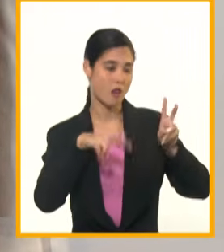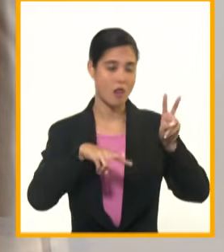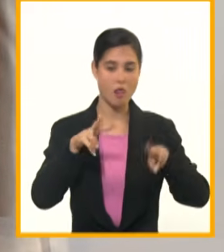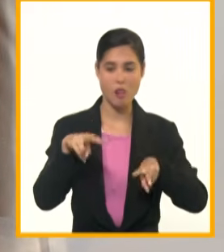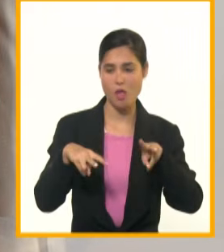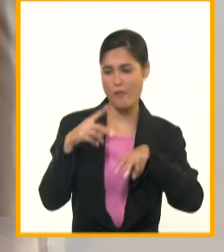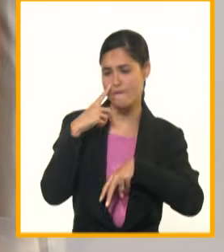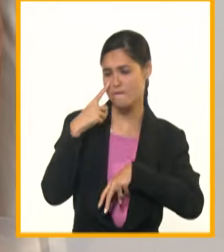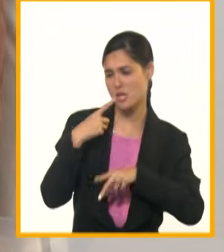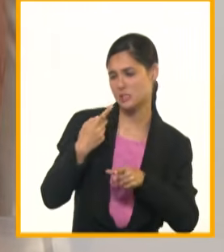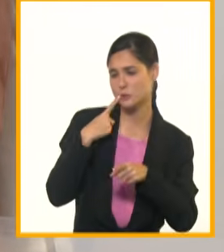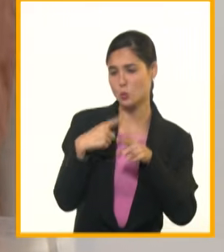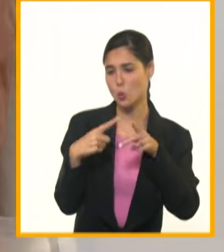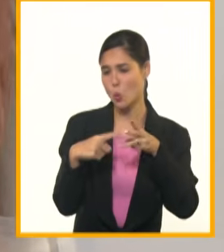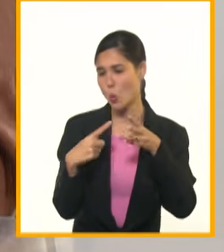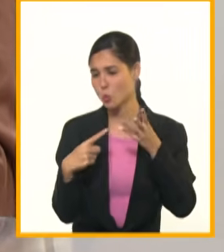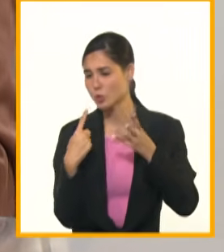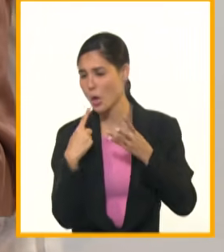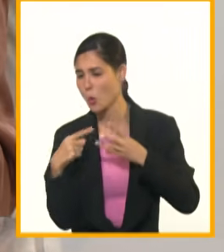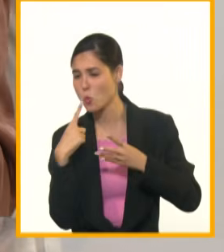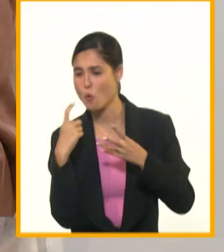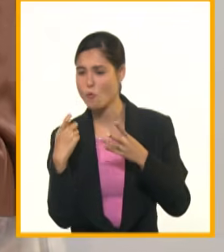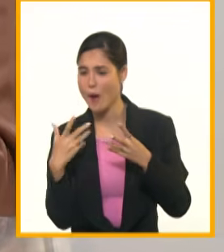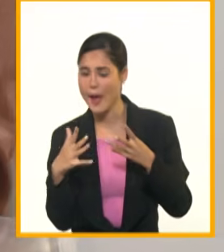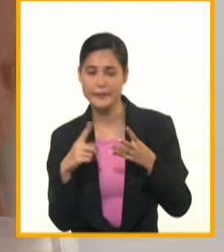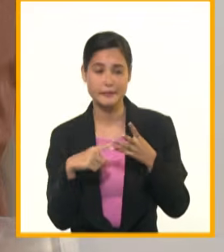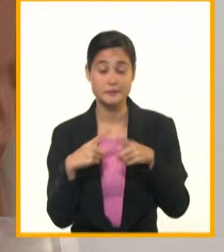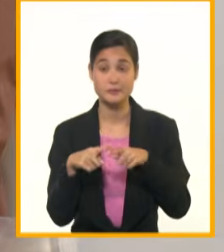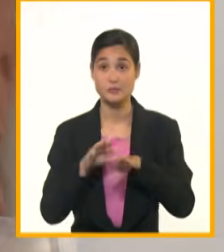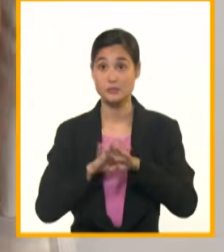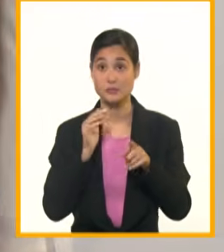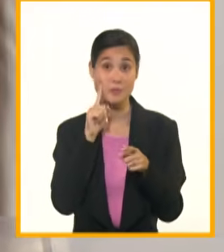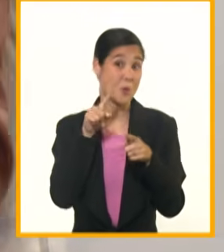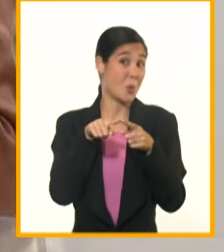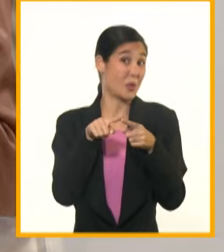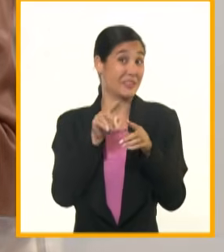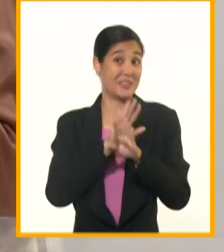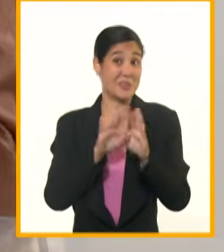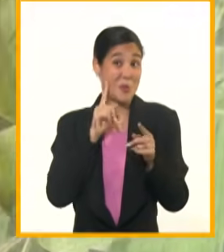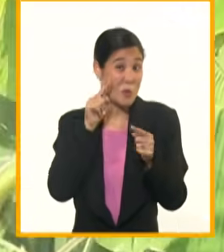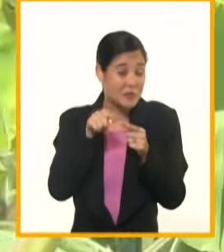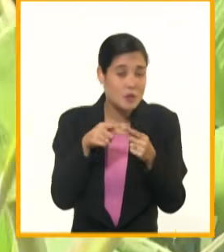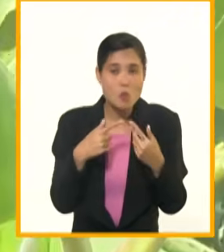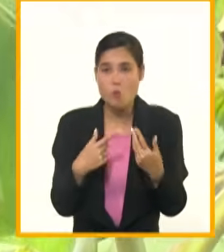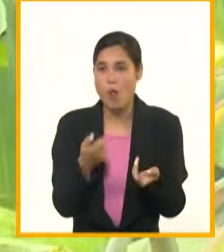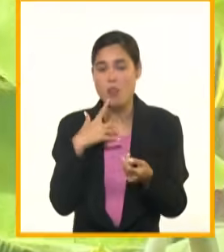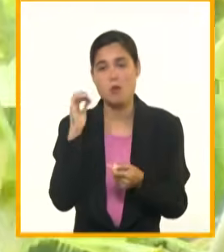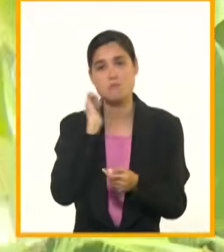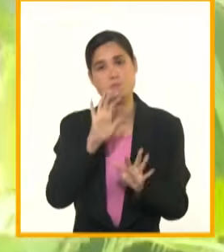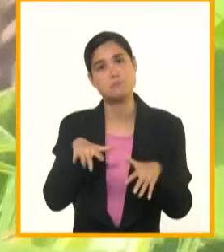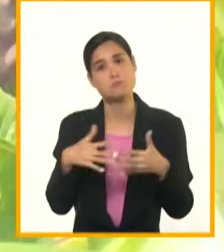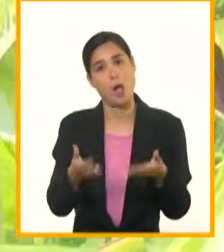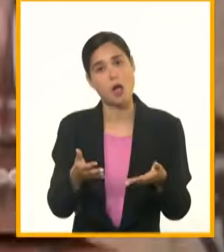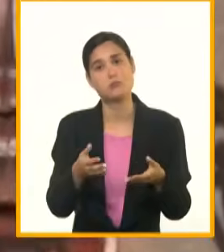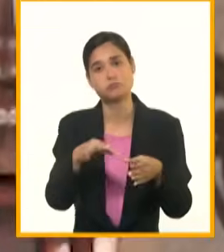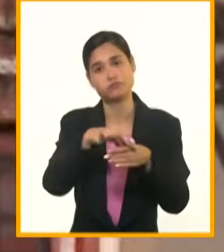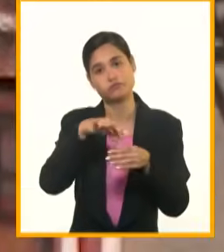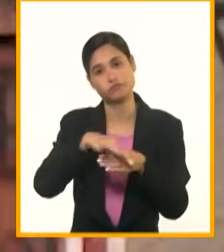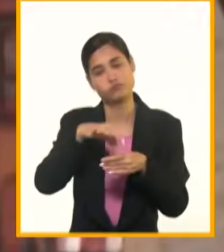insumos, la tarea ha sido sembrar más. Bueno, la provincia está sembrando hoy más que prácticamente en los